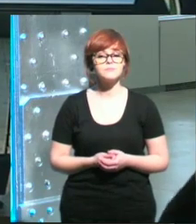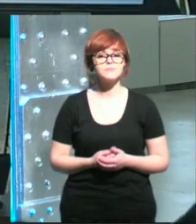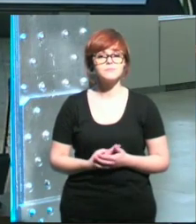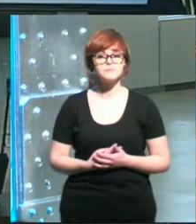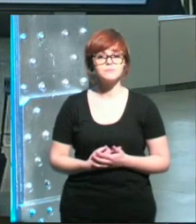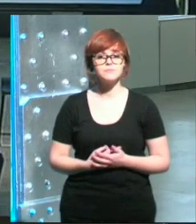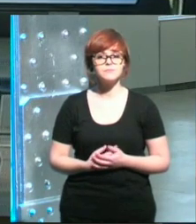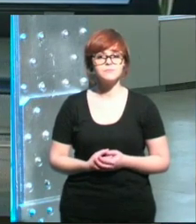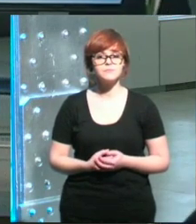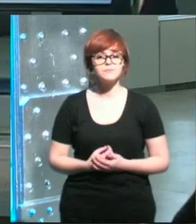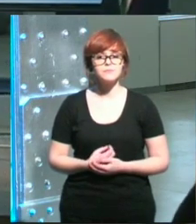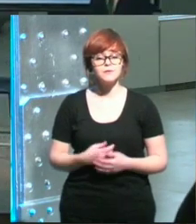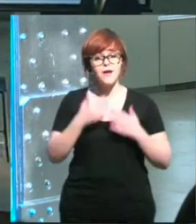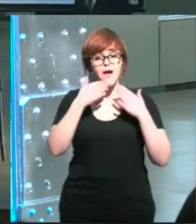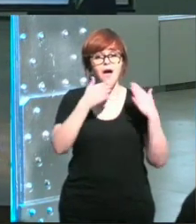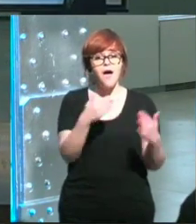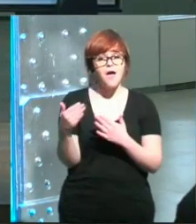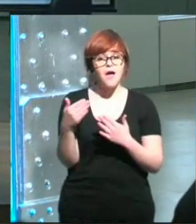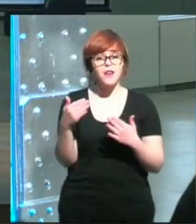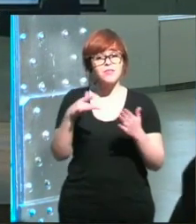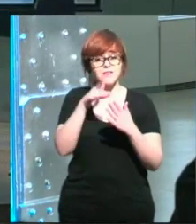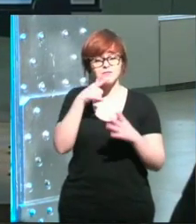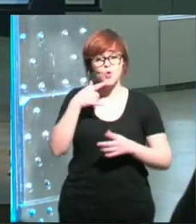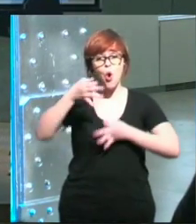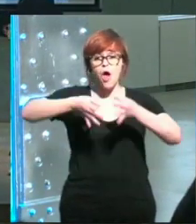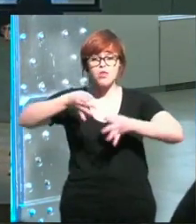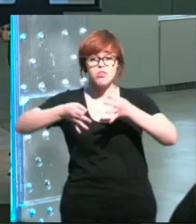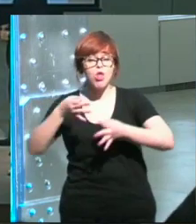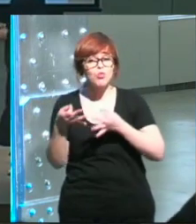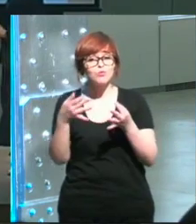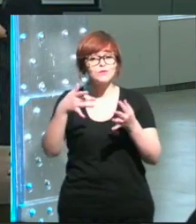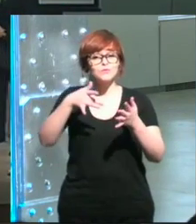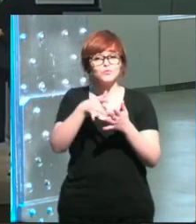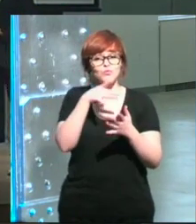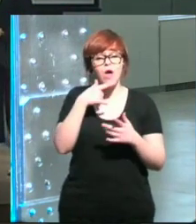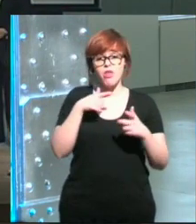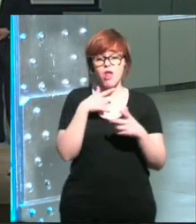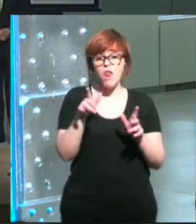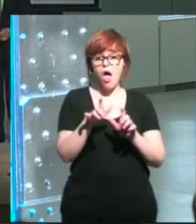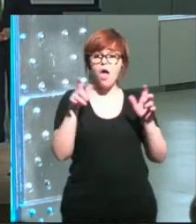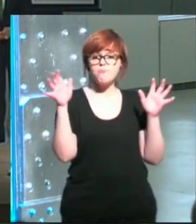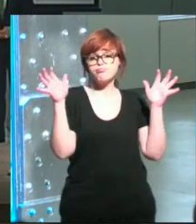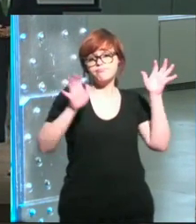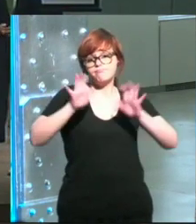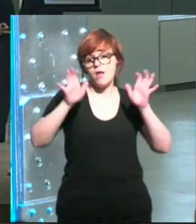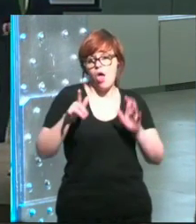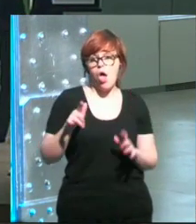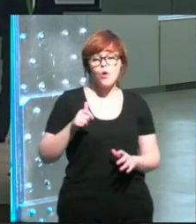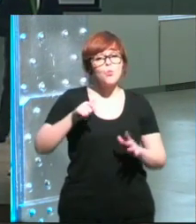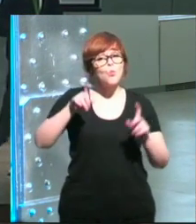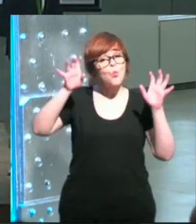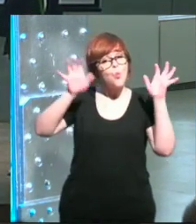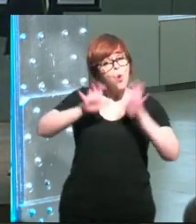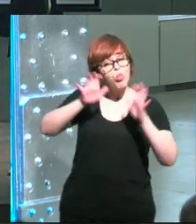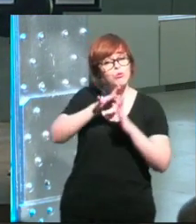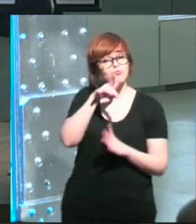tardes. Muchísimas gracias a los organizadores de este encuentro y particularmente a los anfitriones de este